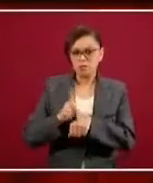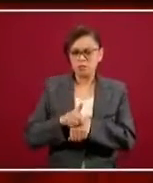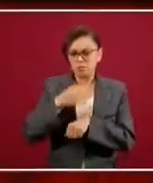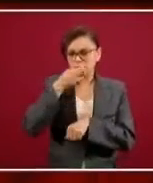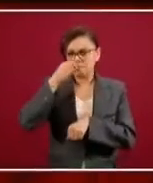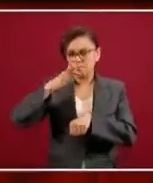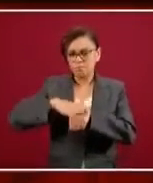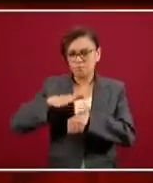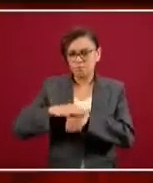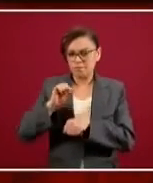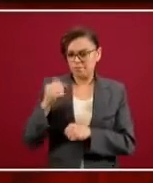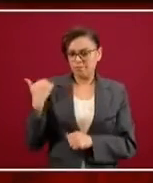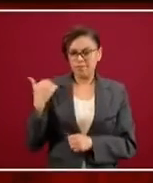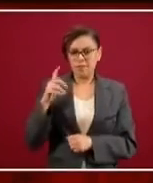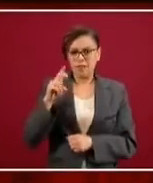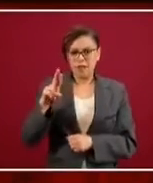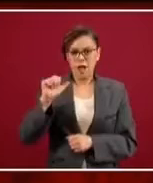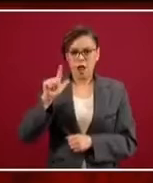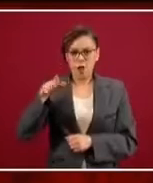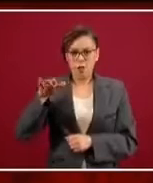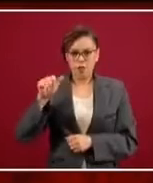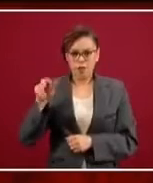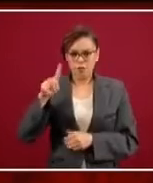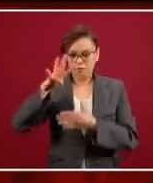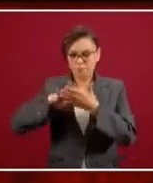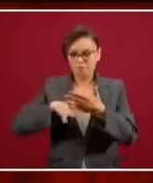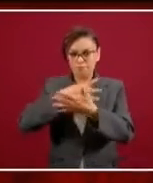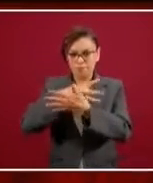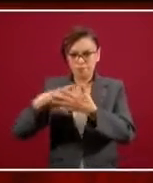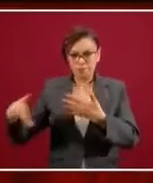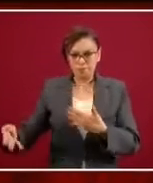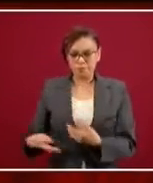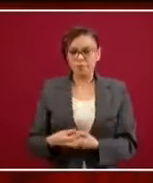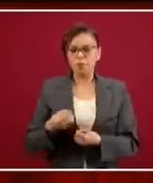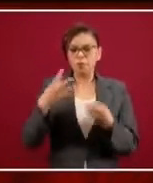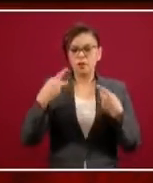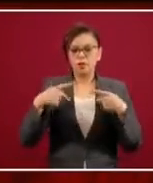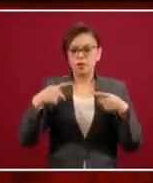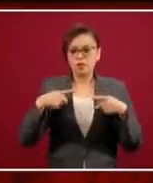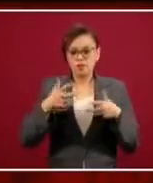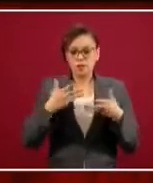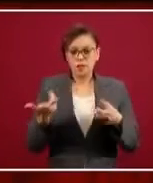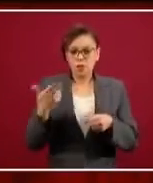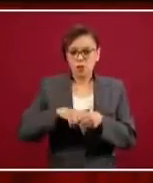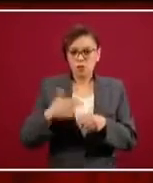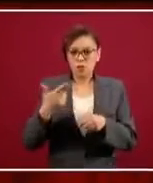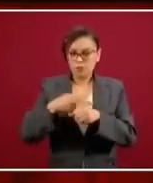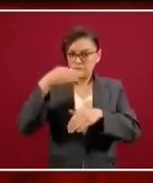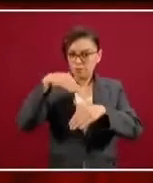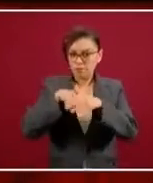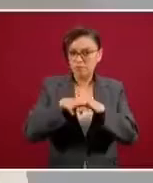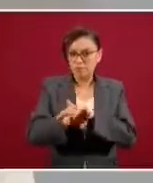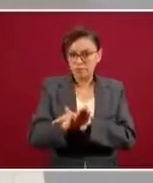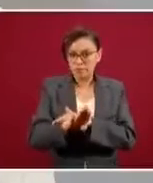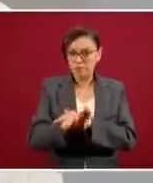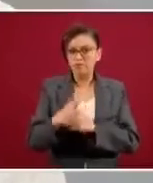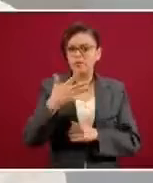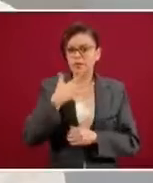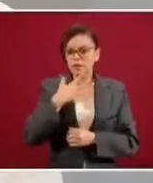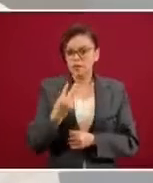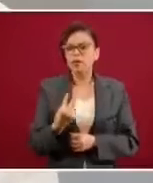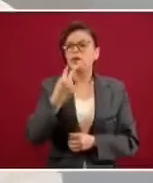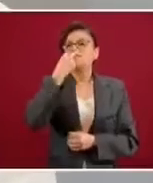informar el doctor Alomía y lo informamos todos los días en la distribución de personas que están hospitalizadas, que están